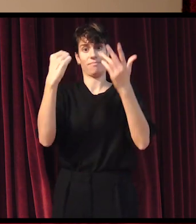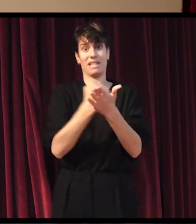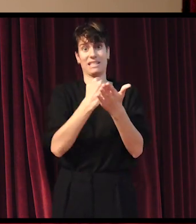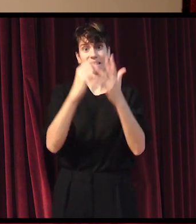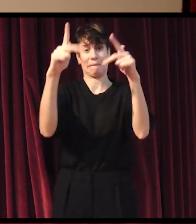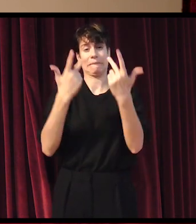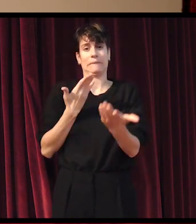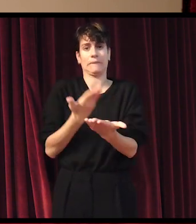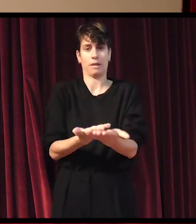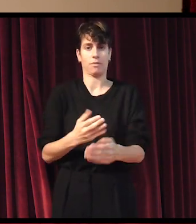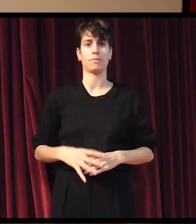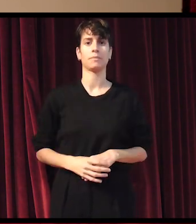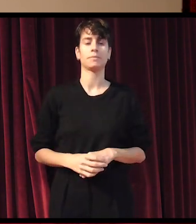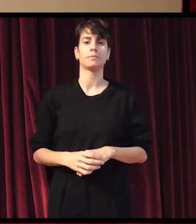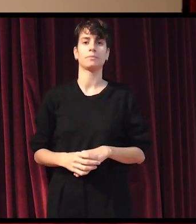licencia.